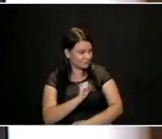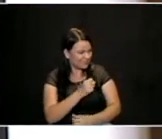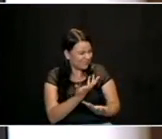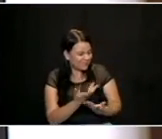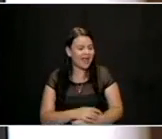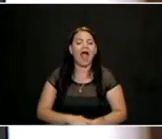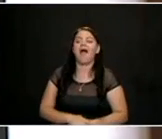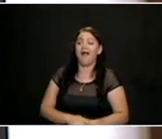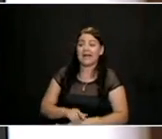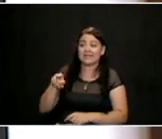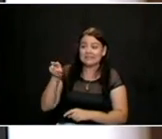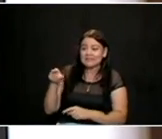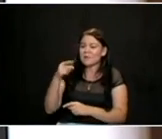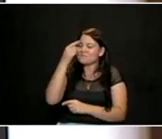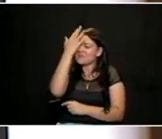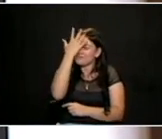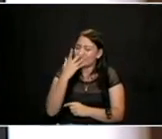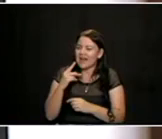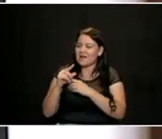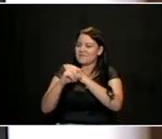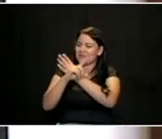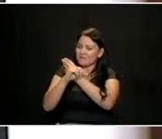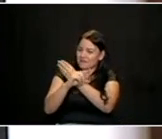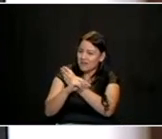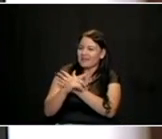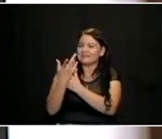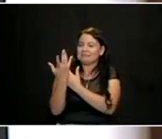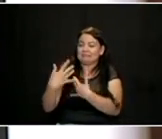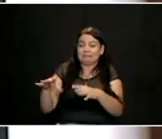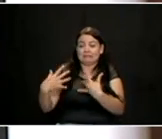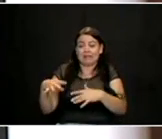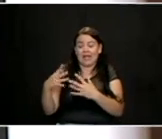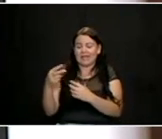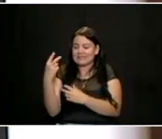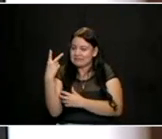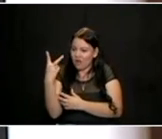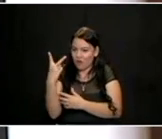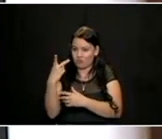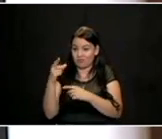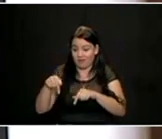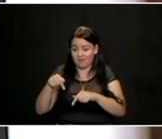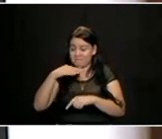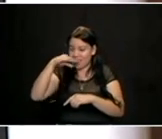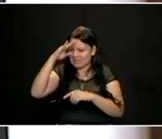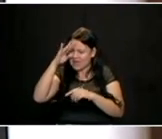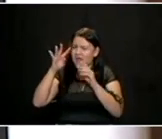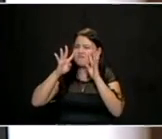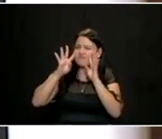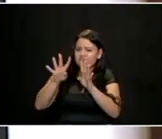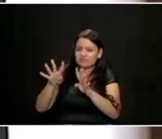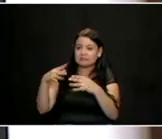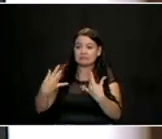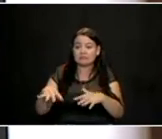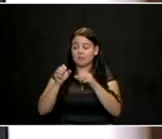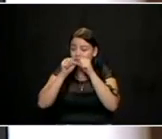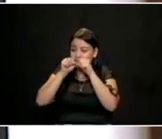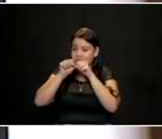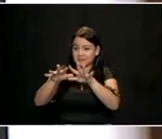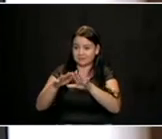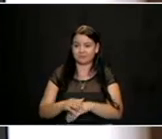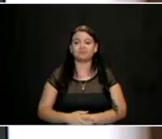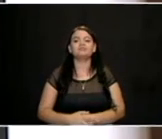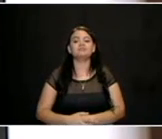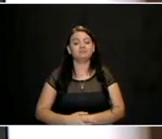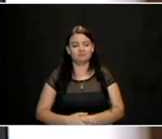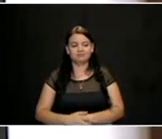su etiqueta en redes sociales ya en este momento es la segunda tendencia en Medellín. Vamos a llegar a ser primero cuando volvamos de comerciales,